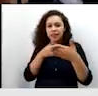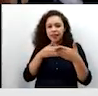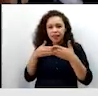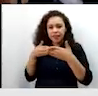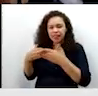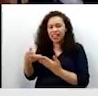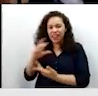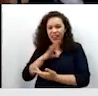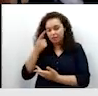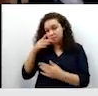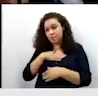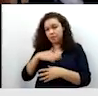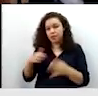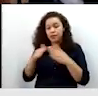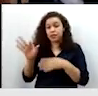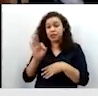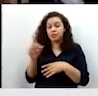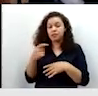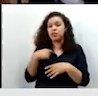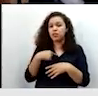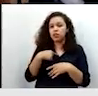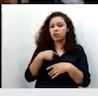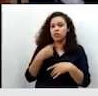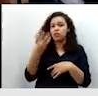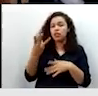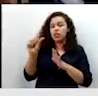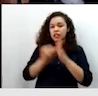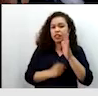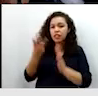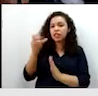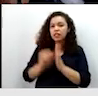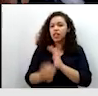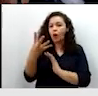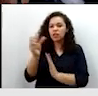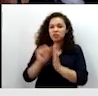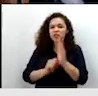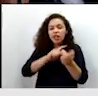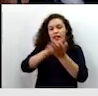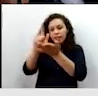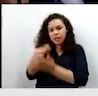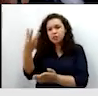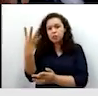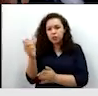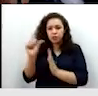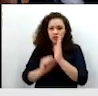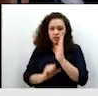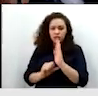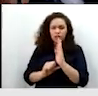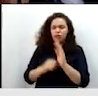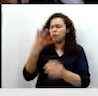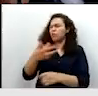de mi domicilio, a lo mejor esto lo puedo programar cada tercer día, cada 4 días, pero es importante en este caso mantener